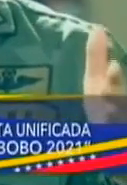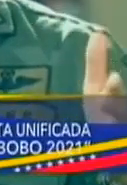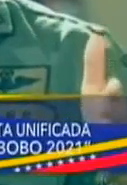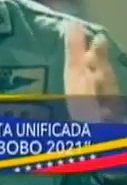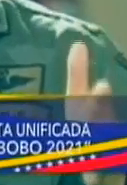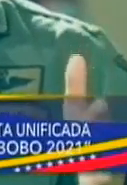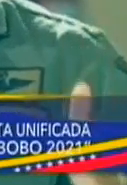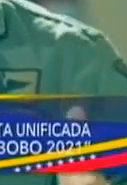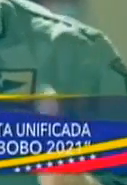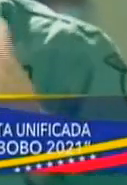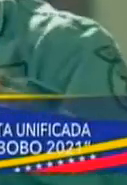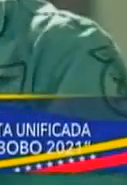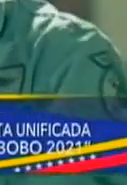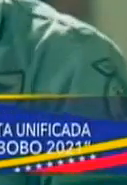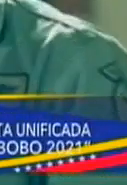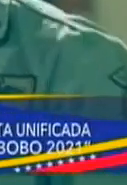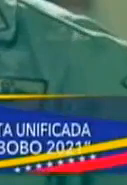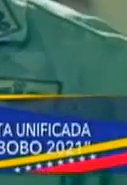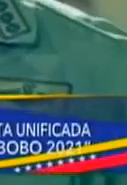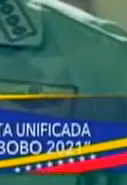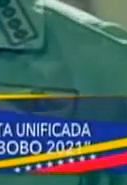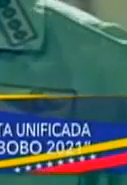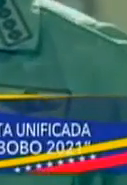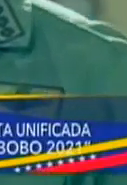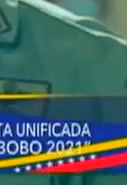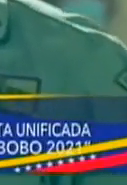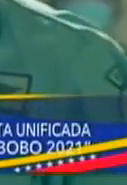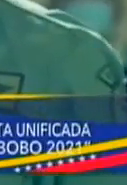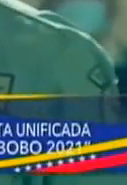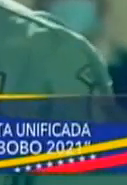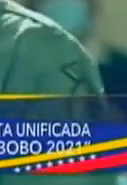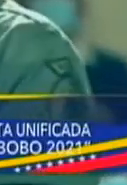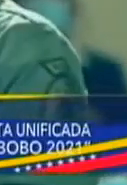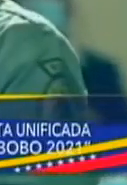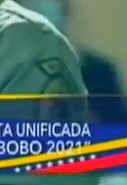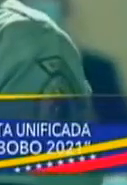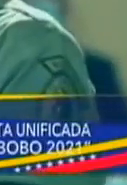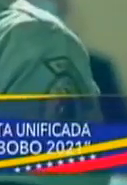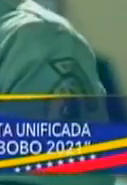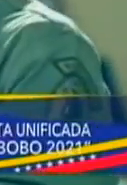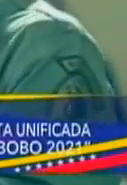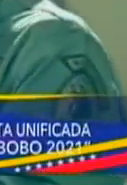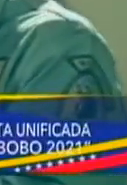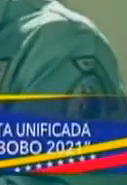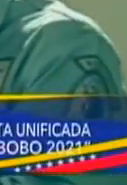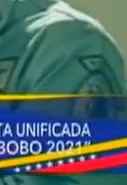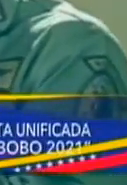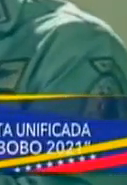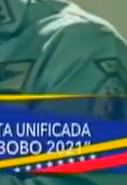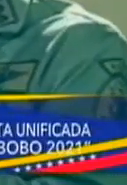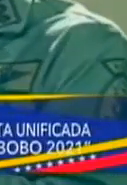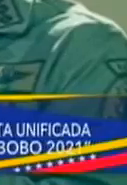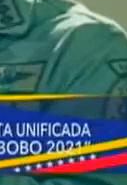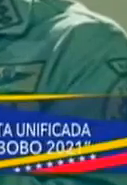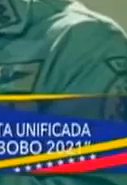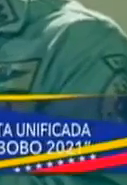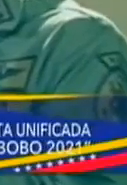la población más que a la población militar específicamente. Y fíjese cómo ya de estos cinco ámbitos,